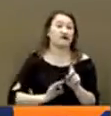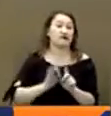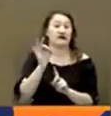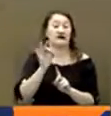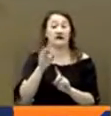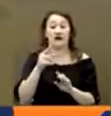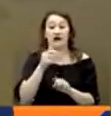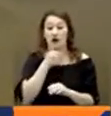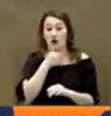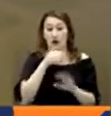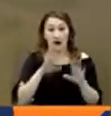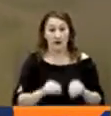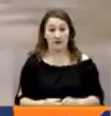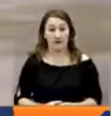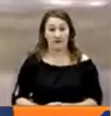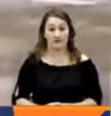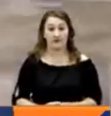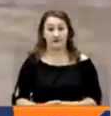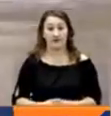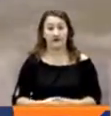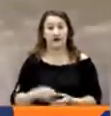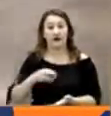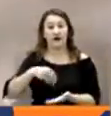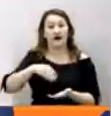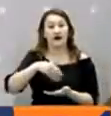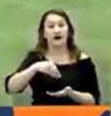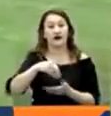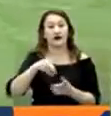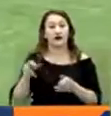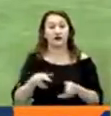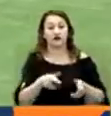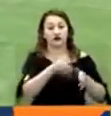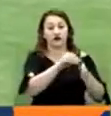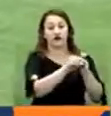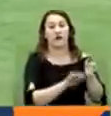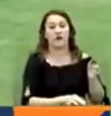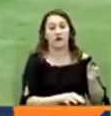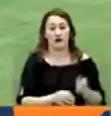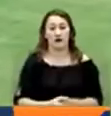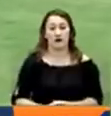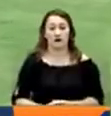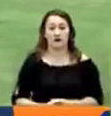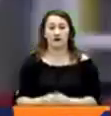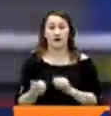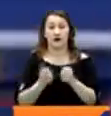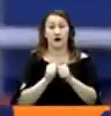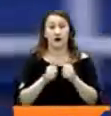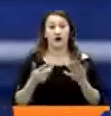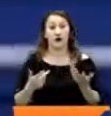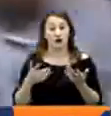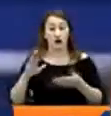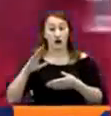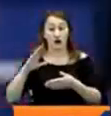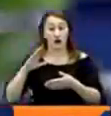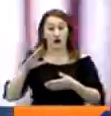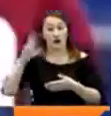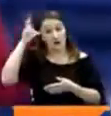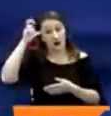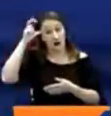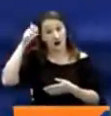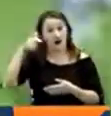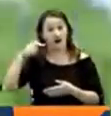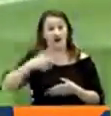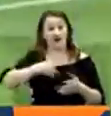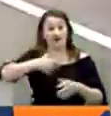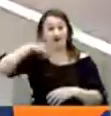agua. En Atlántico reportan bajos niveles del río Magdalena. En deportes, América arrancó con triunfo en el fútbol profesional